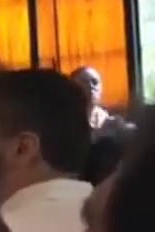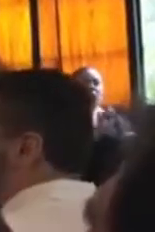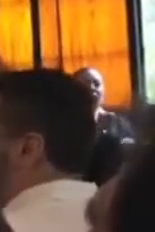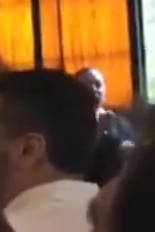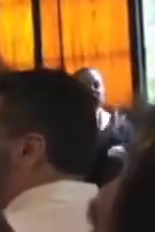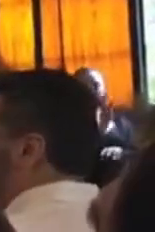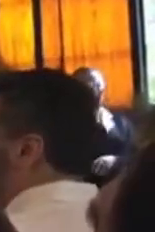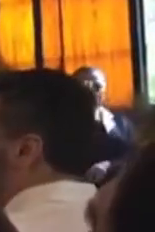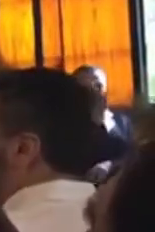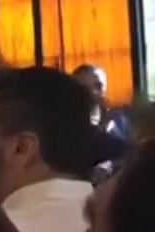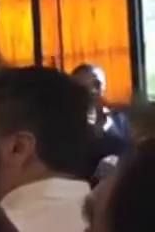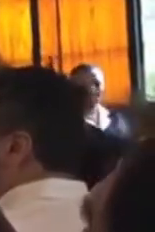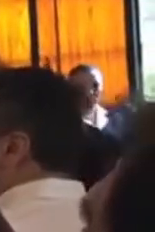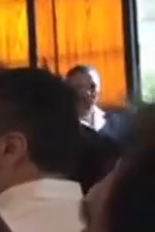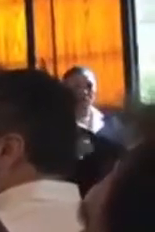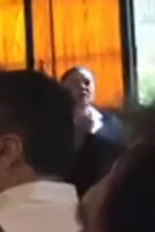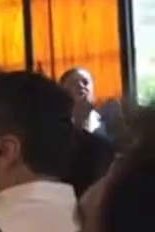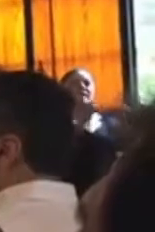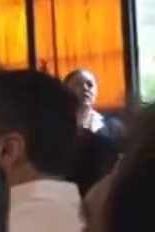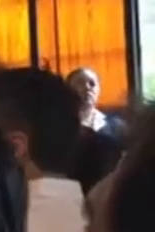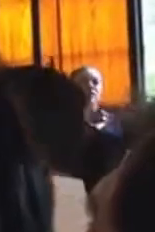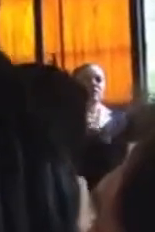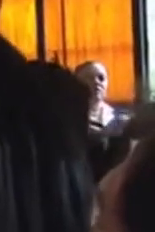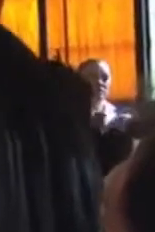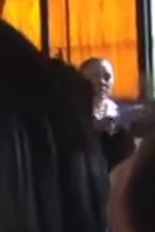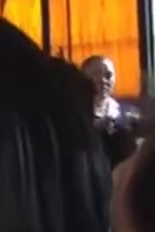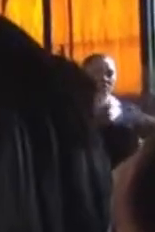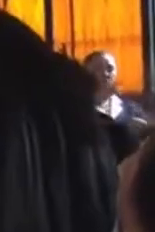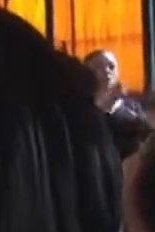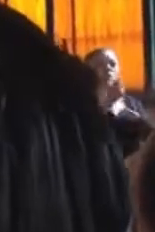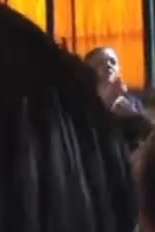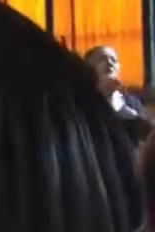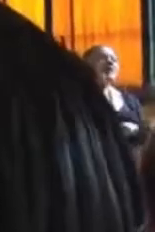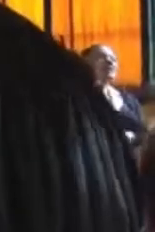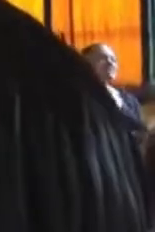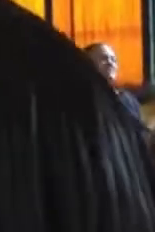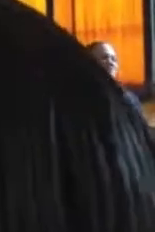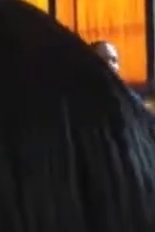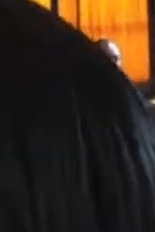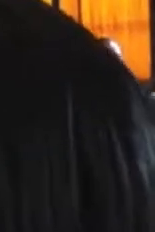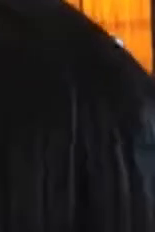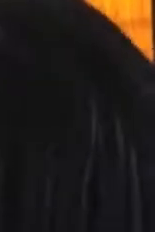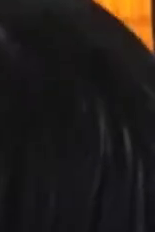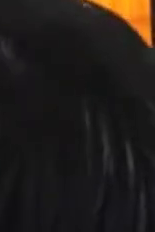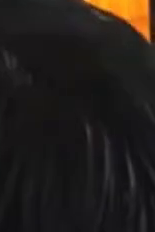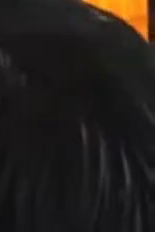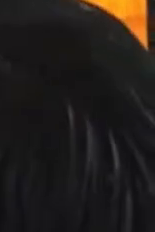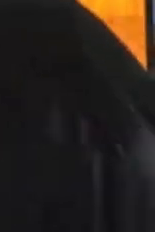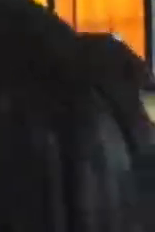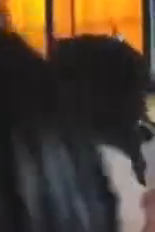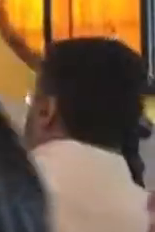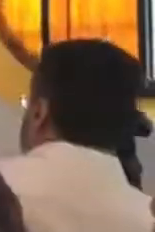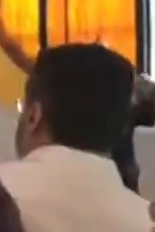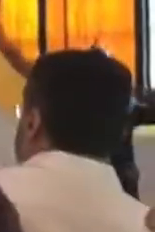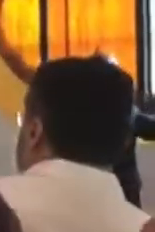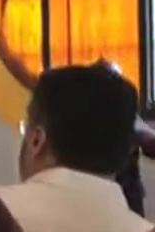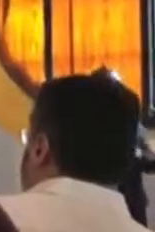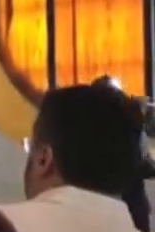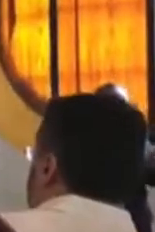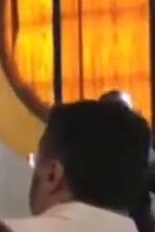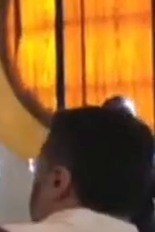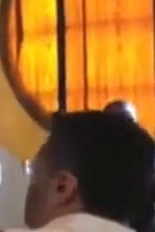declaro formalmente inaugurados los trabajos de la primera sesión ordinaria 2018 de la zona centro de la Conferencia